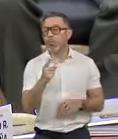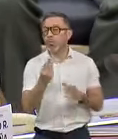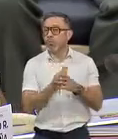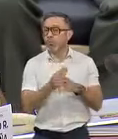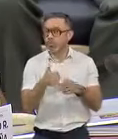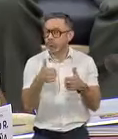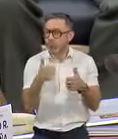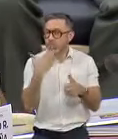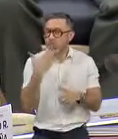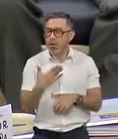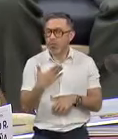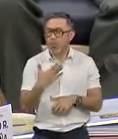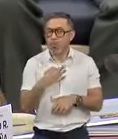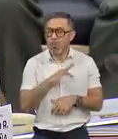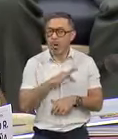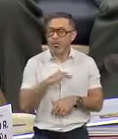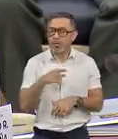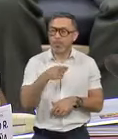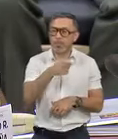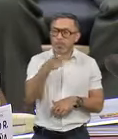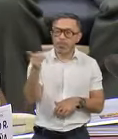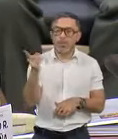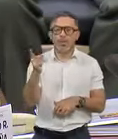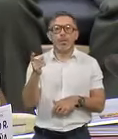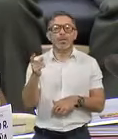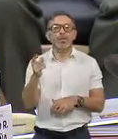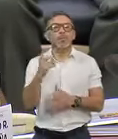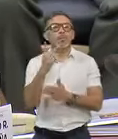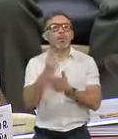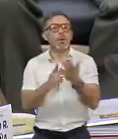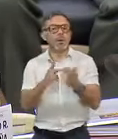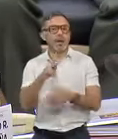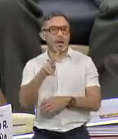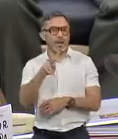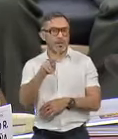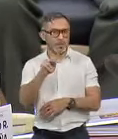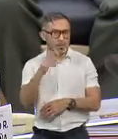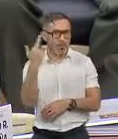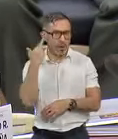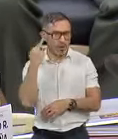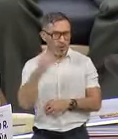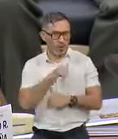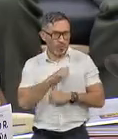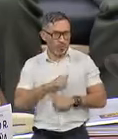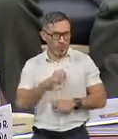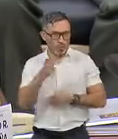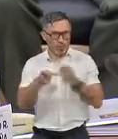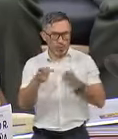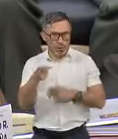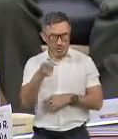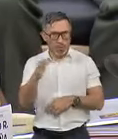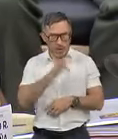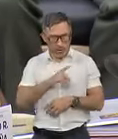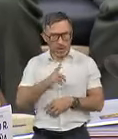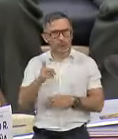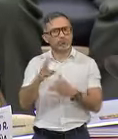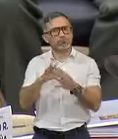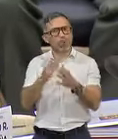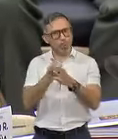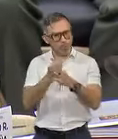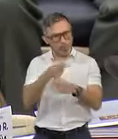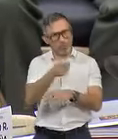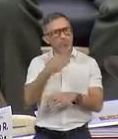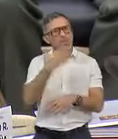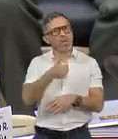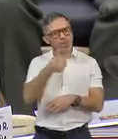recomendarse a los conductores de programas de radio y televisión, que sí genera conciencia sobre